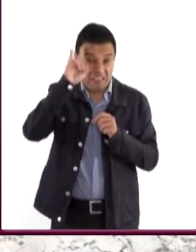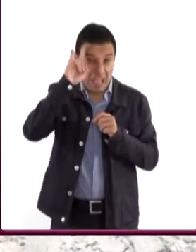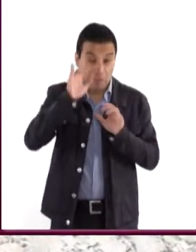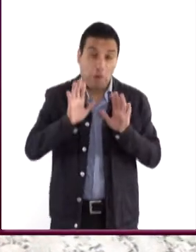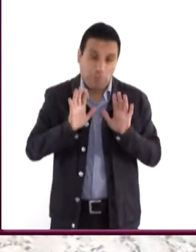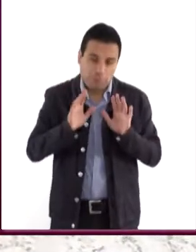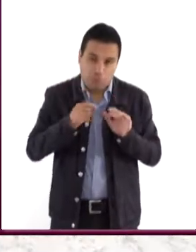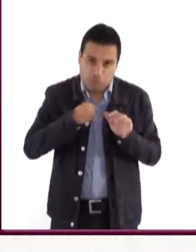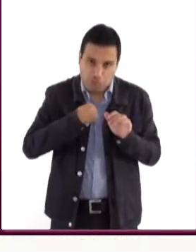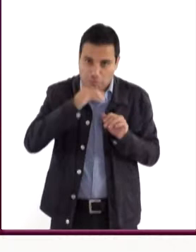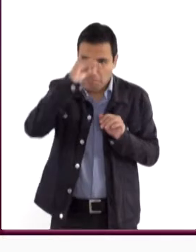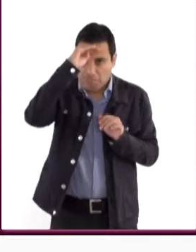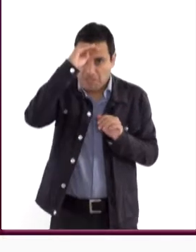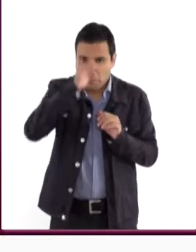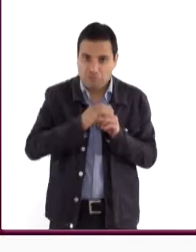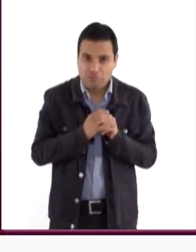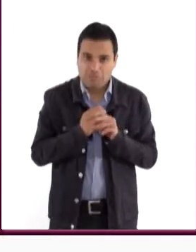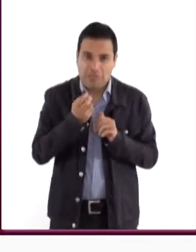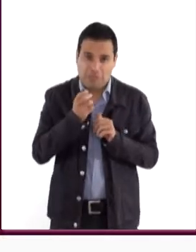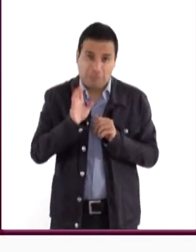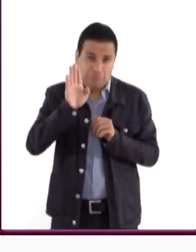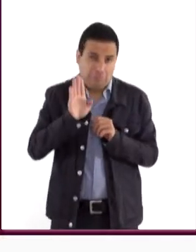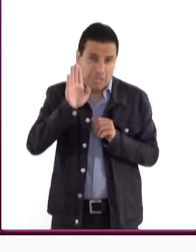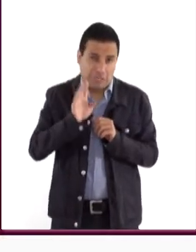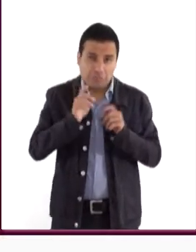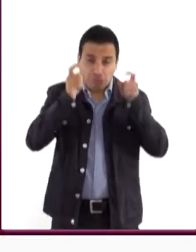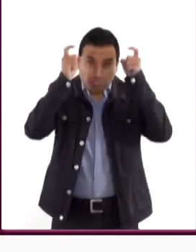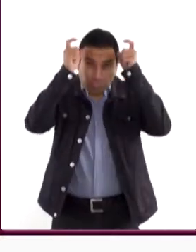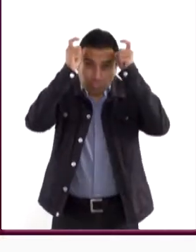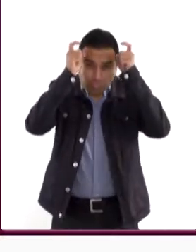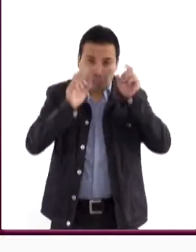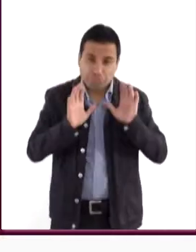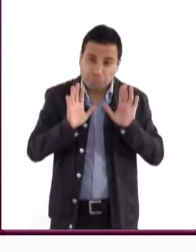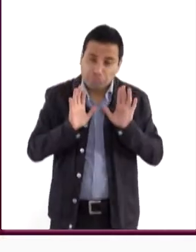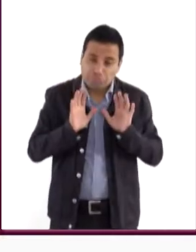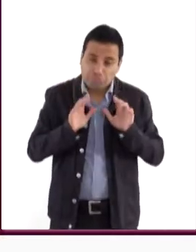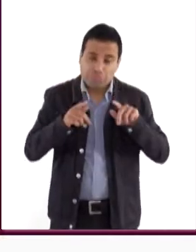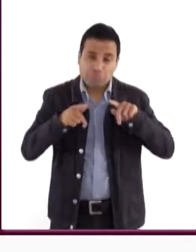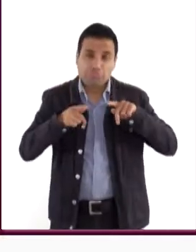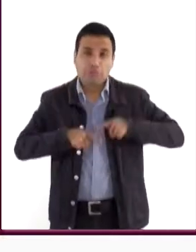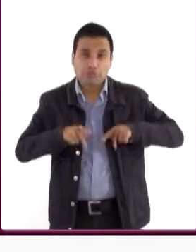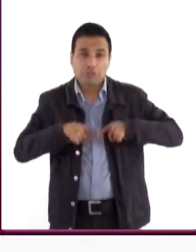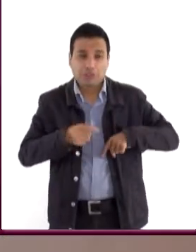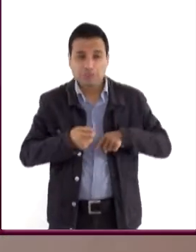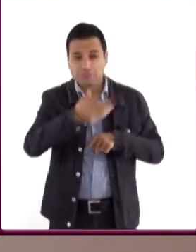alguien también se le ocurrió que eso podría hacer referencia a algo medio diabólico, ¿no?